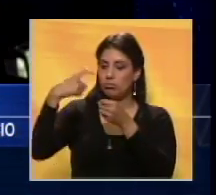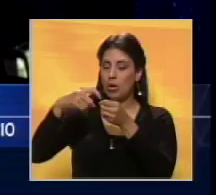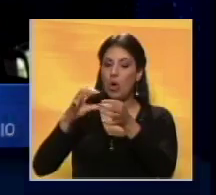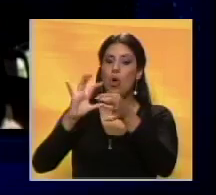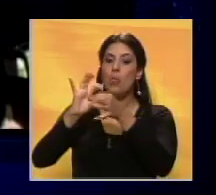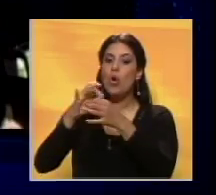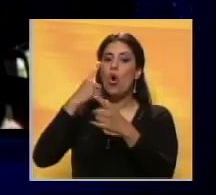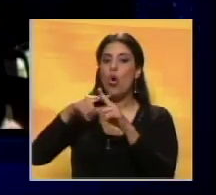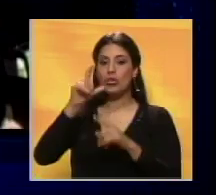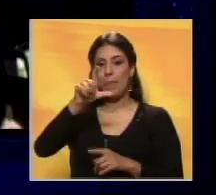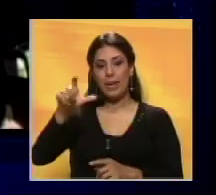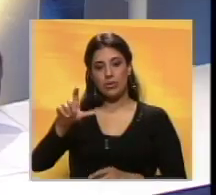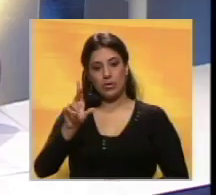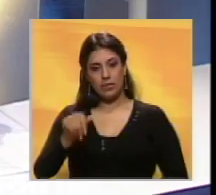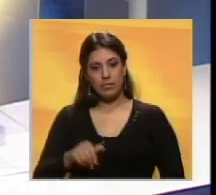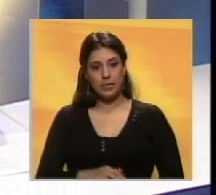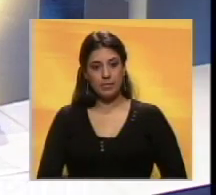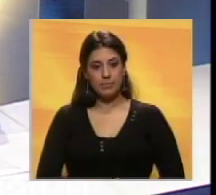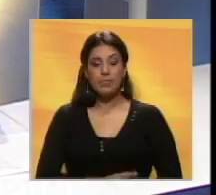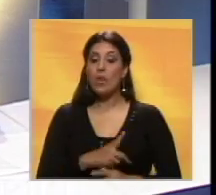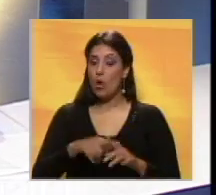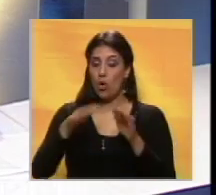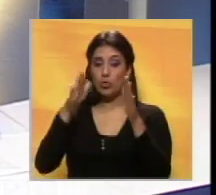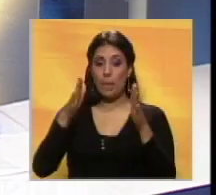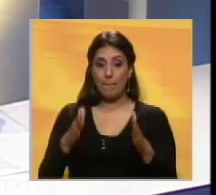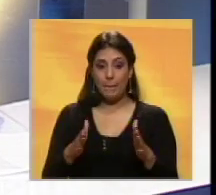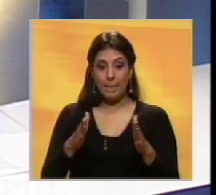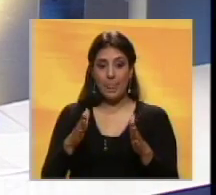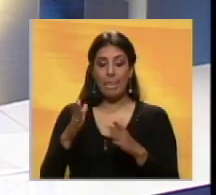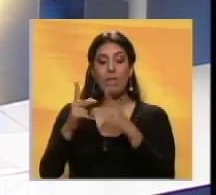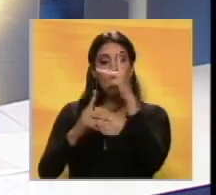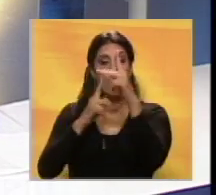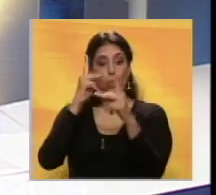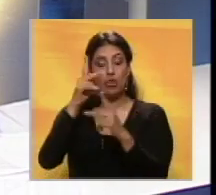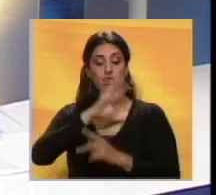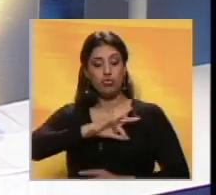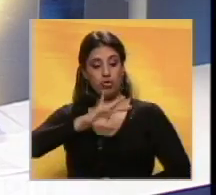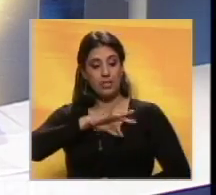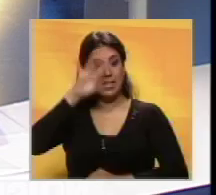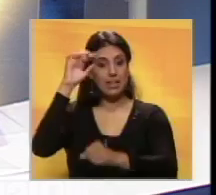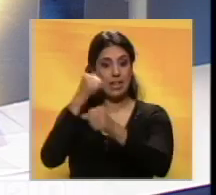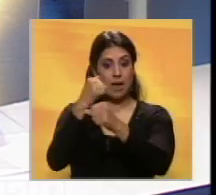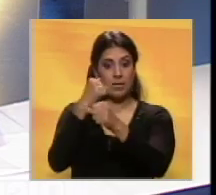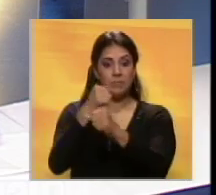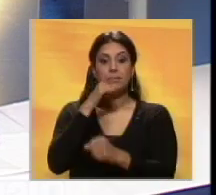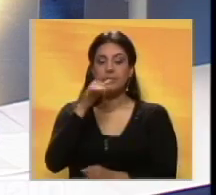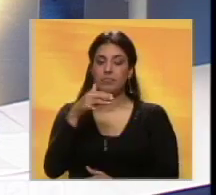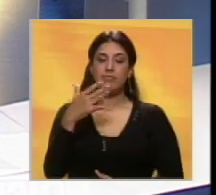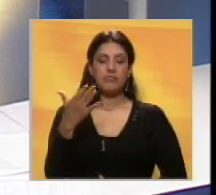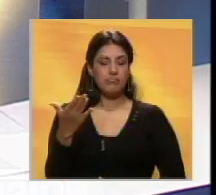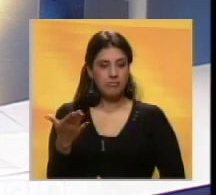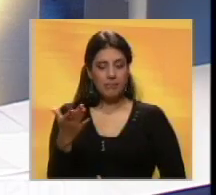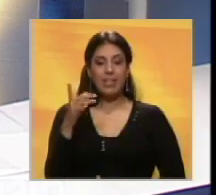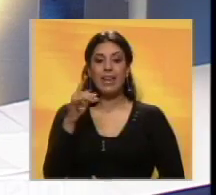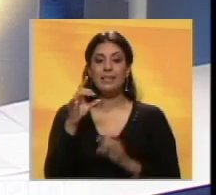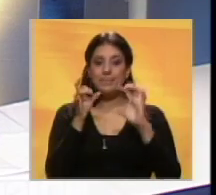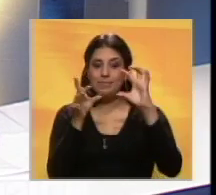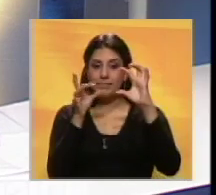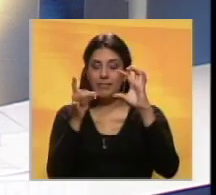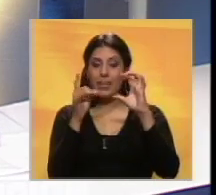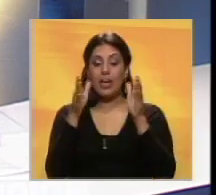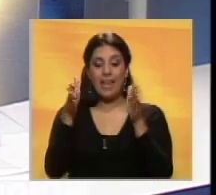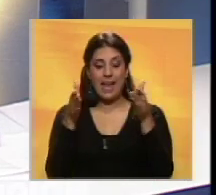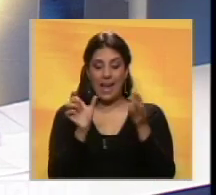afiliados, socios y clientes. El ministro para el Proceso Social del Trabajo, Francisco Torrealba, señaló que las tarjetas y